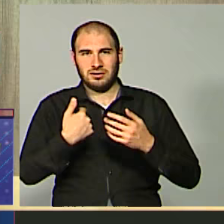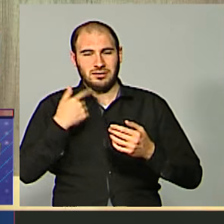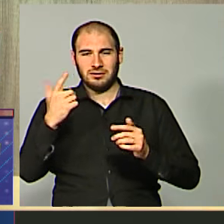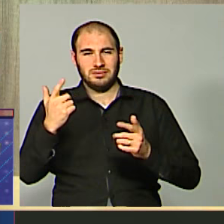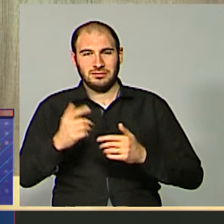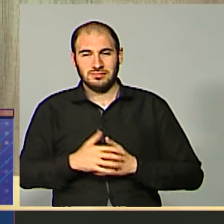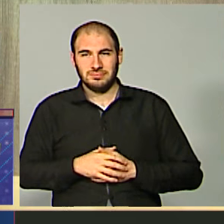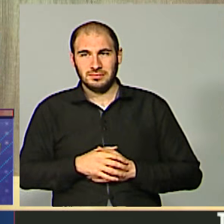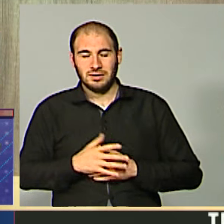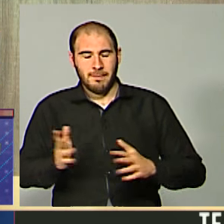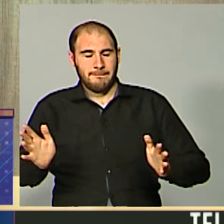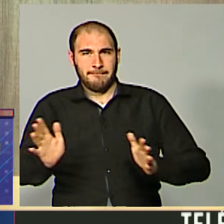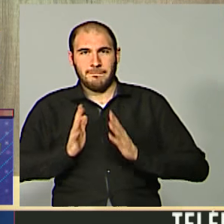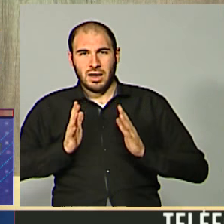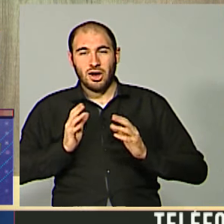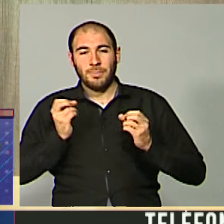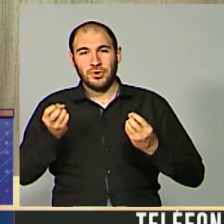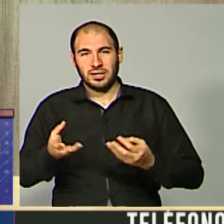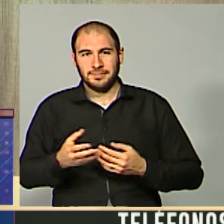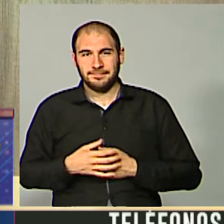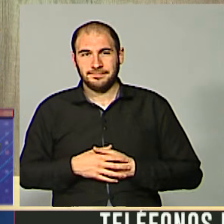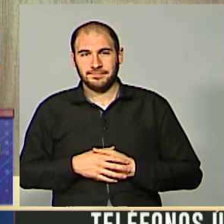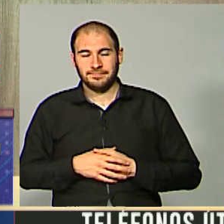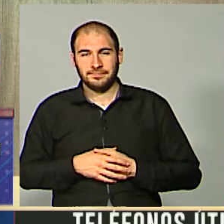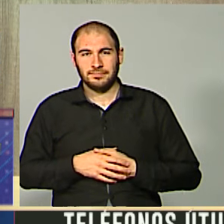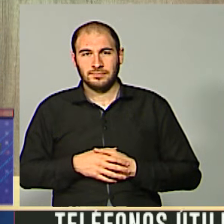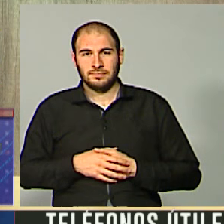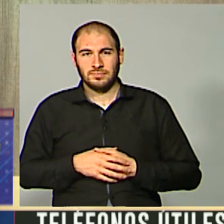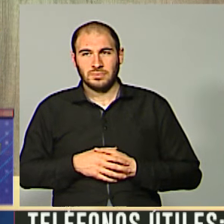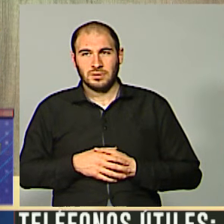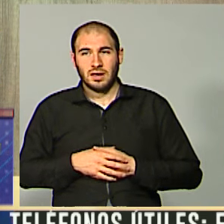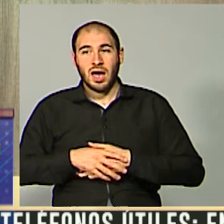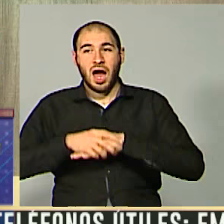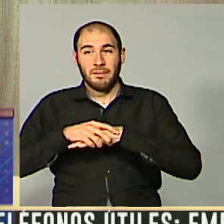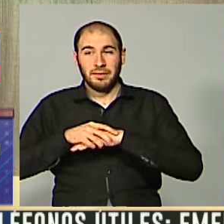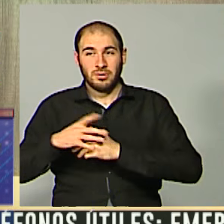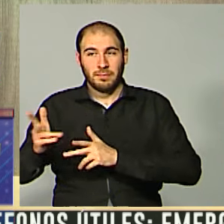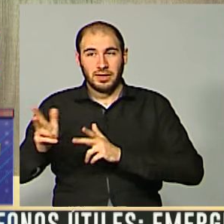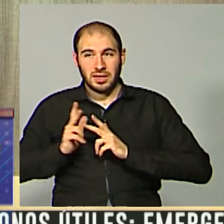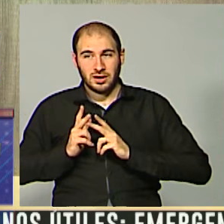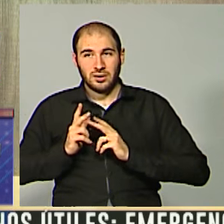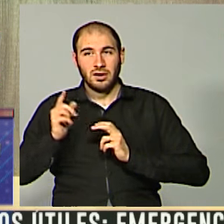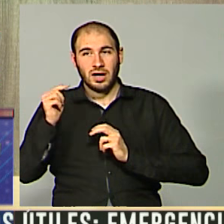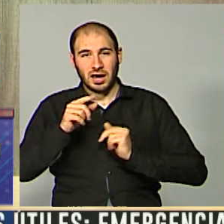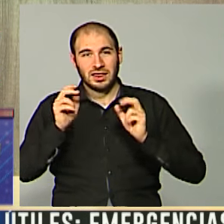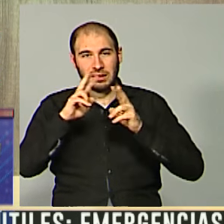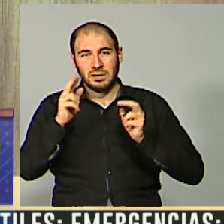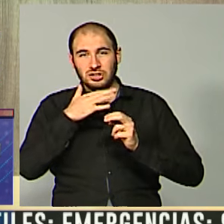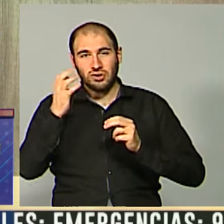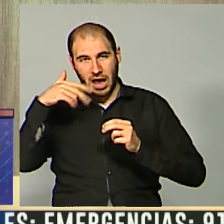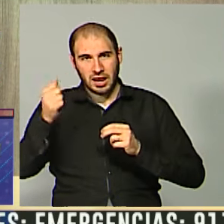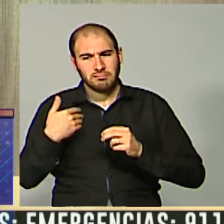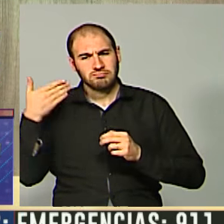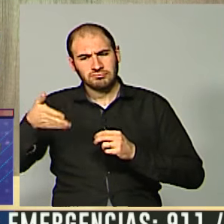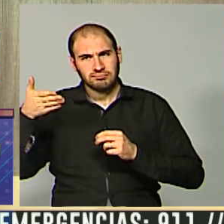que me impactó mucho porque mi amigo me dijo, él que estuvo mucho en la causa de Joana y